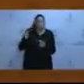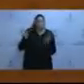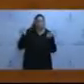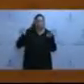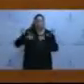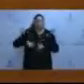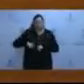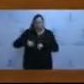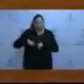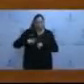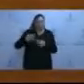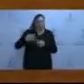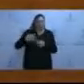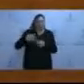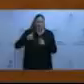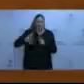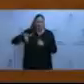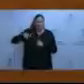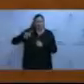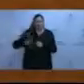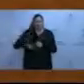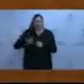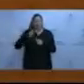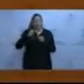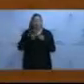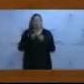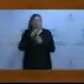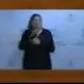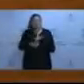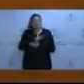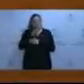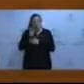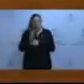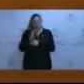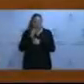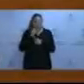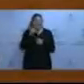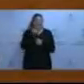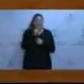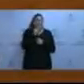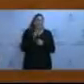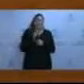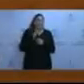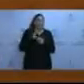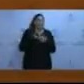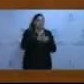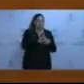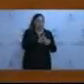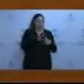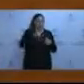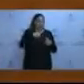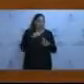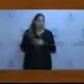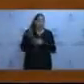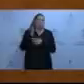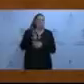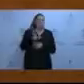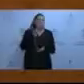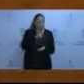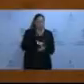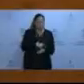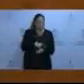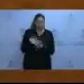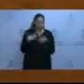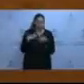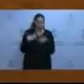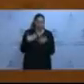SWAP después de una interpelación del Grupo Popular con una moción subsiguiente. Hemos arreglado la jornada de salida